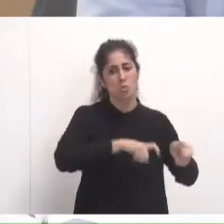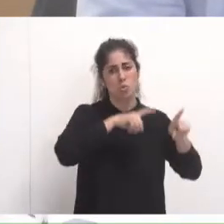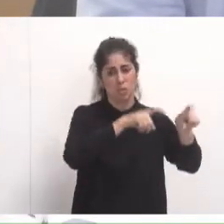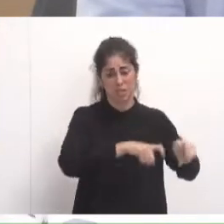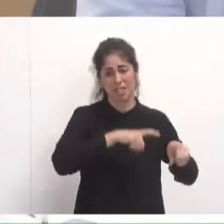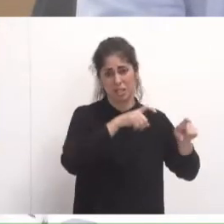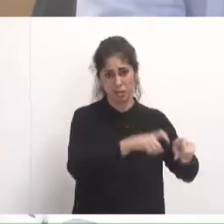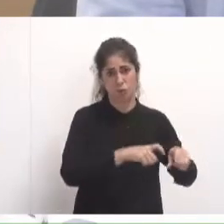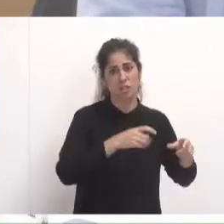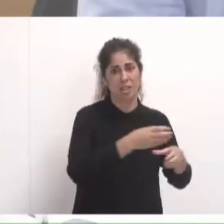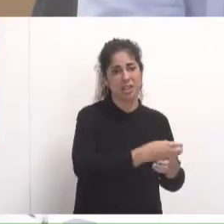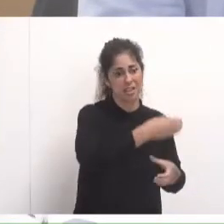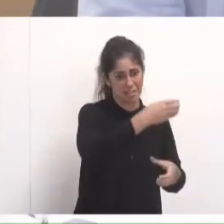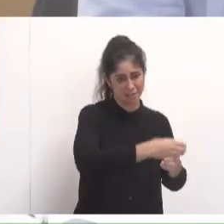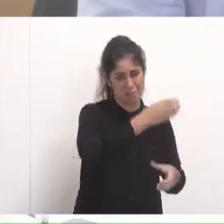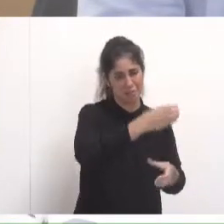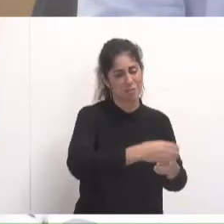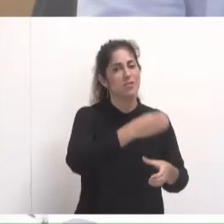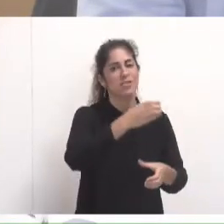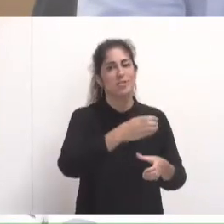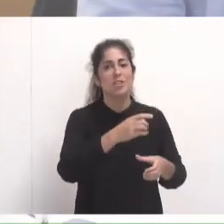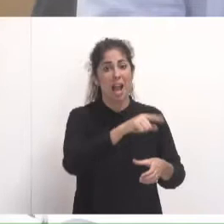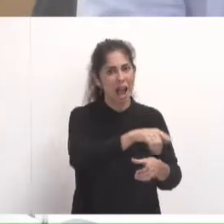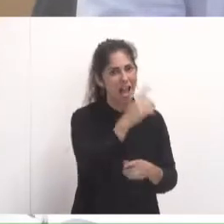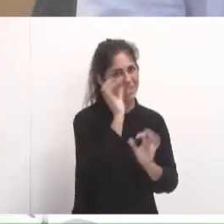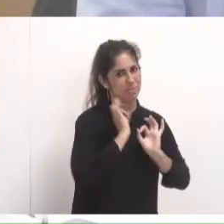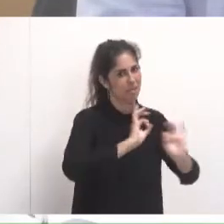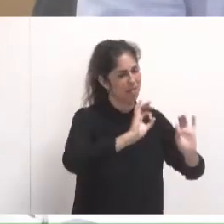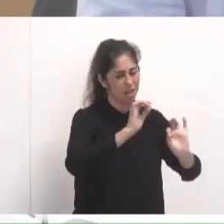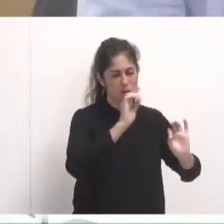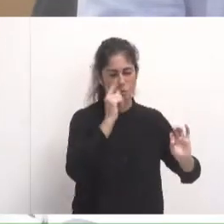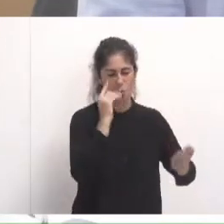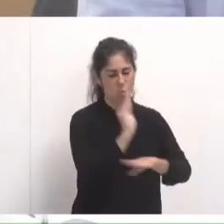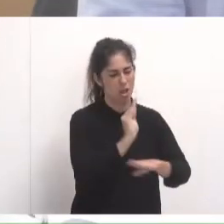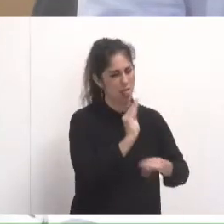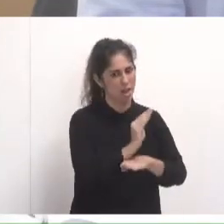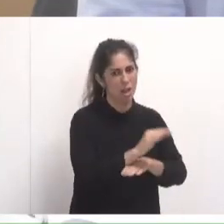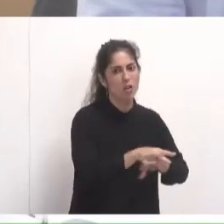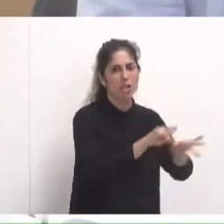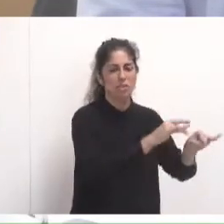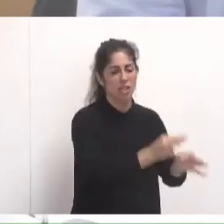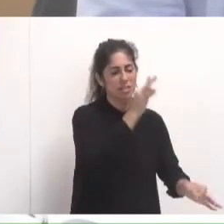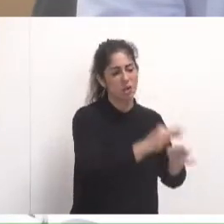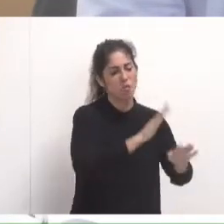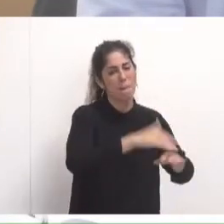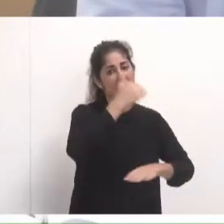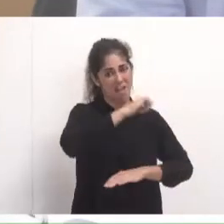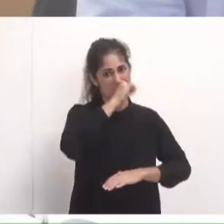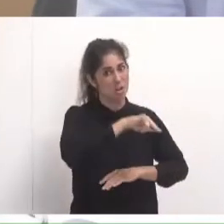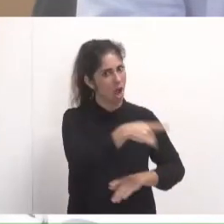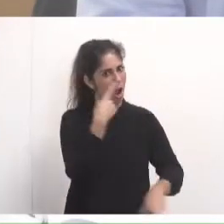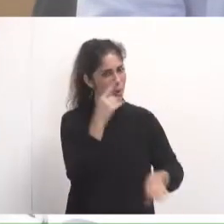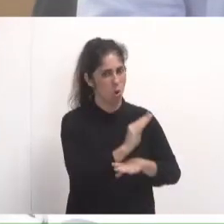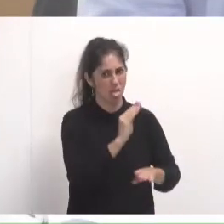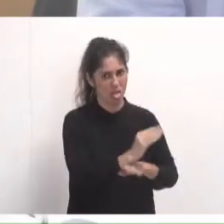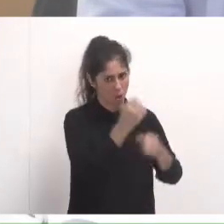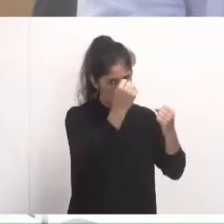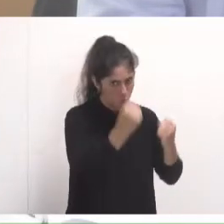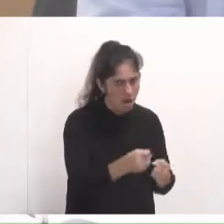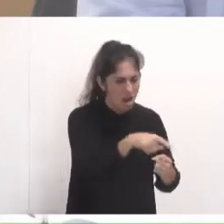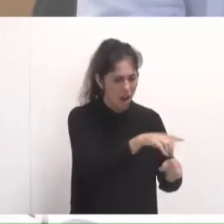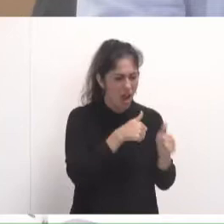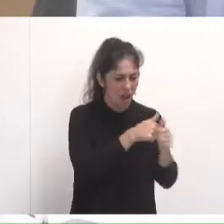viña. Es una de los cultivos en los que hay que tener una mayor atención. El hecho de que